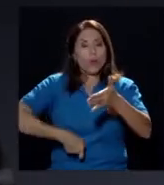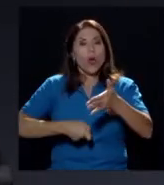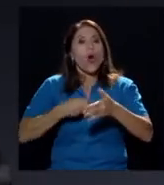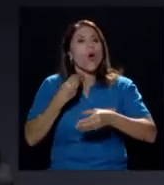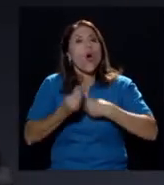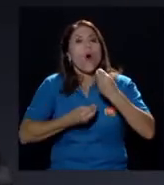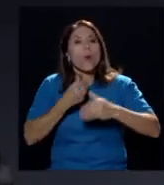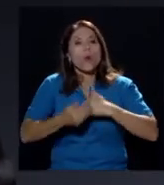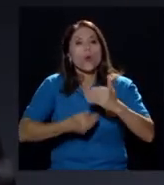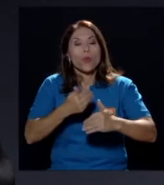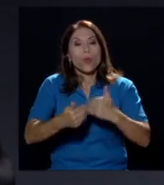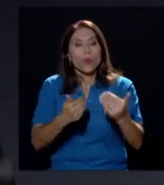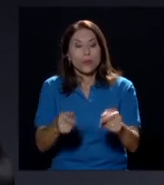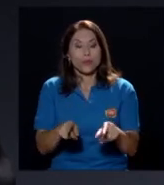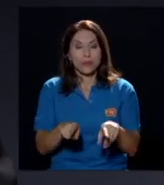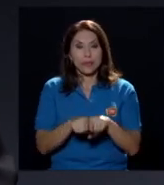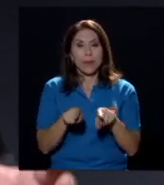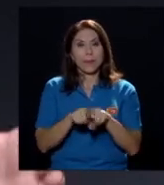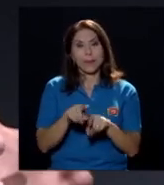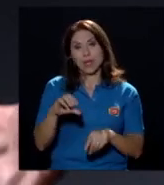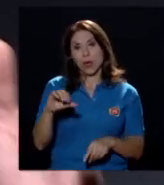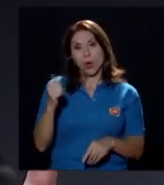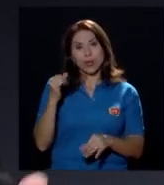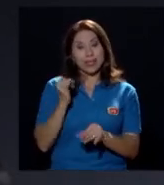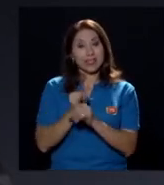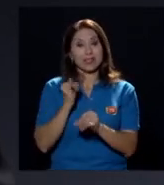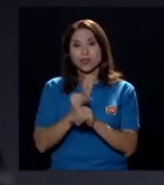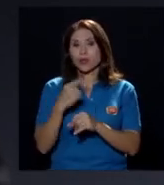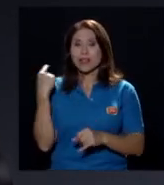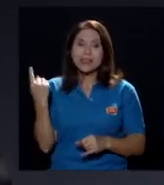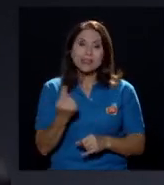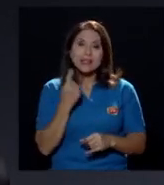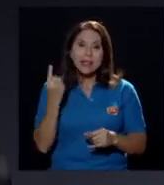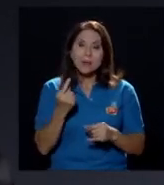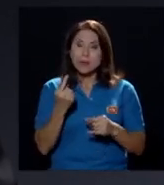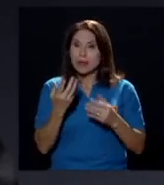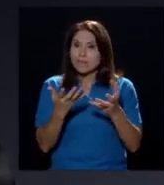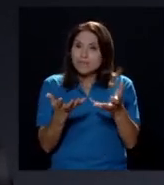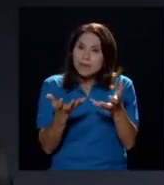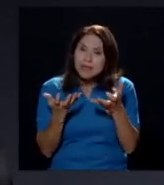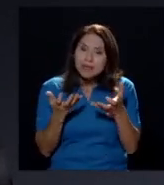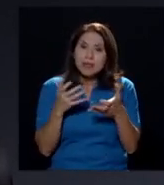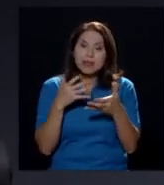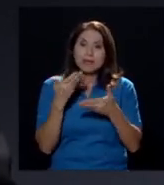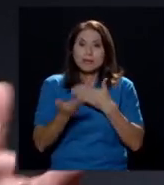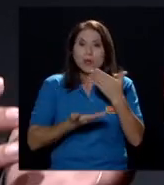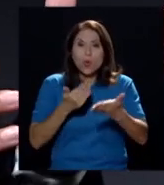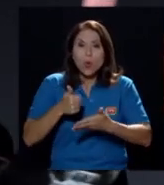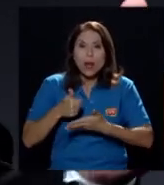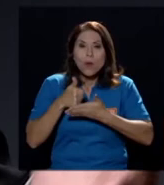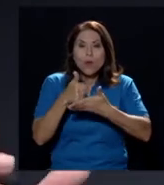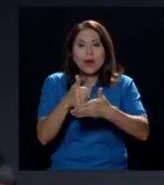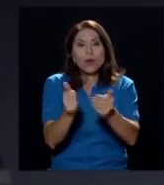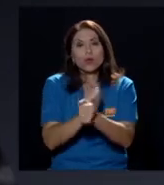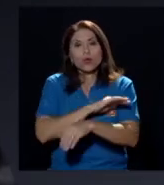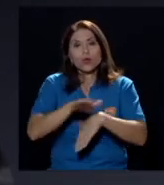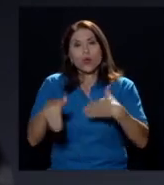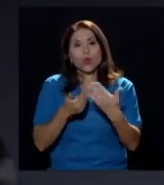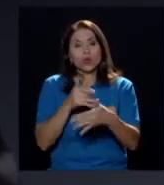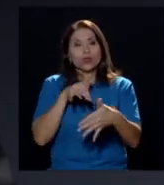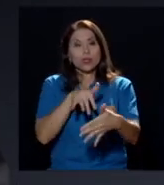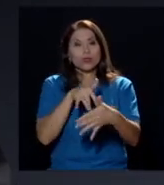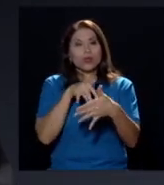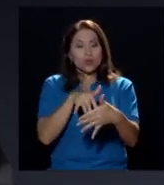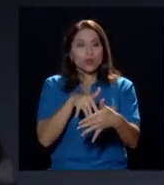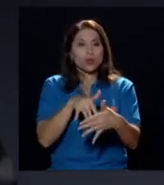La otra institución que también siempre está muy abierta a colaborar con todos los estudios que se hagan con respecto a la economía de este país